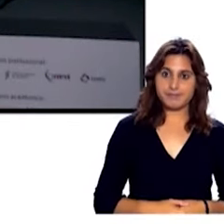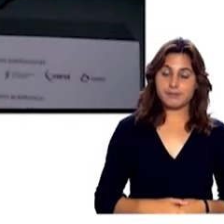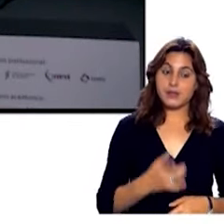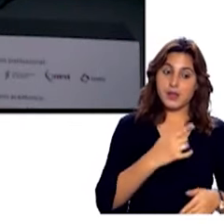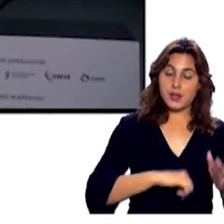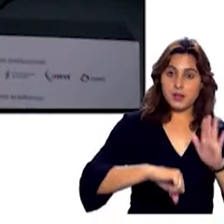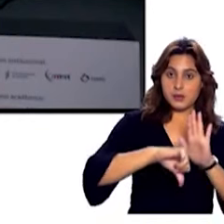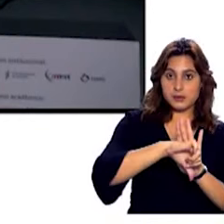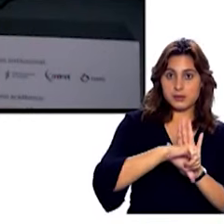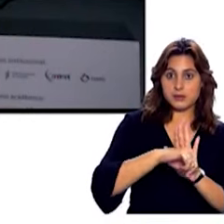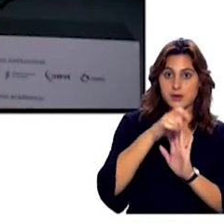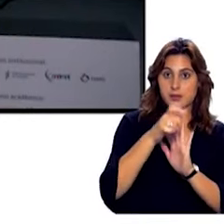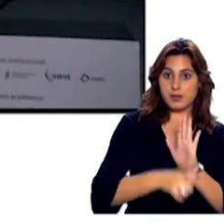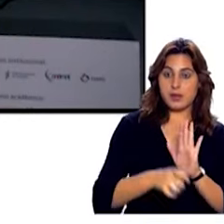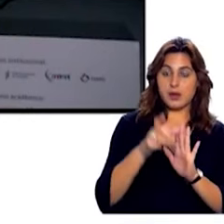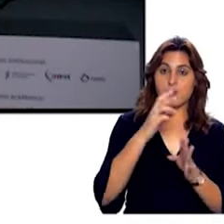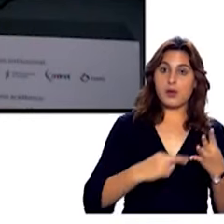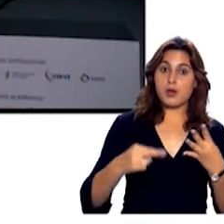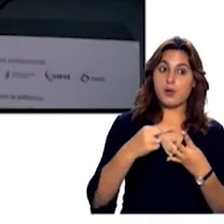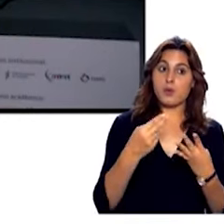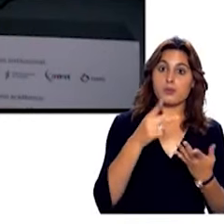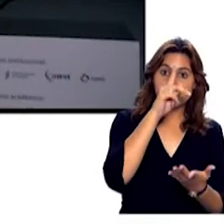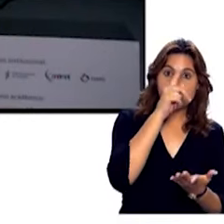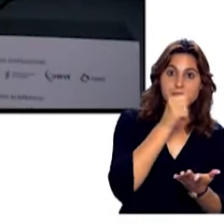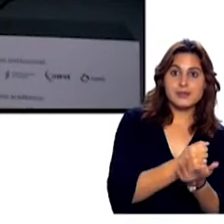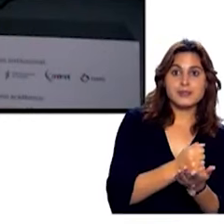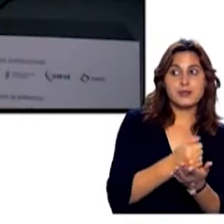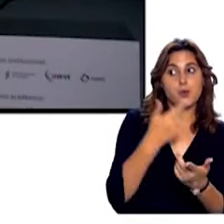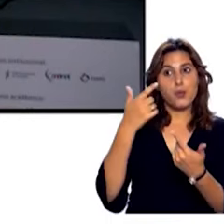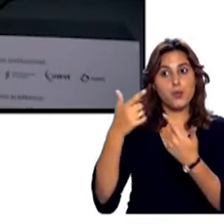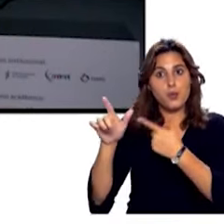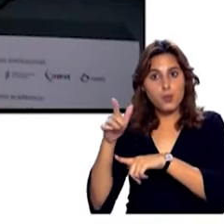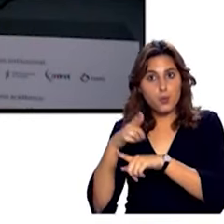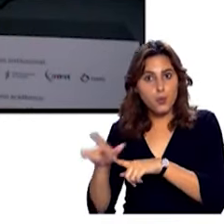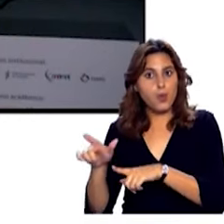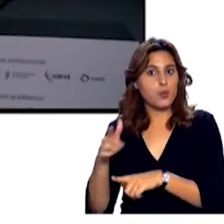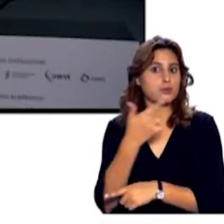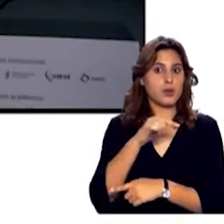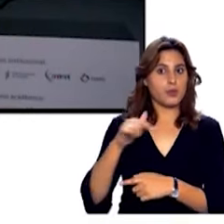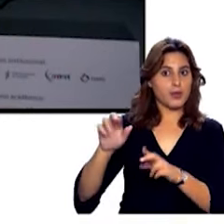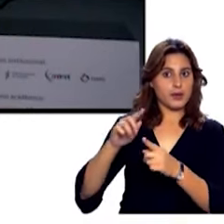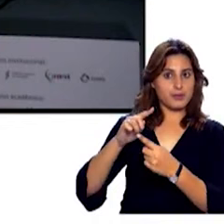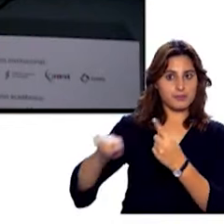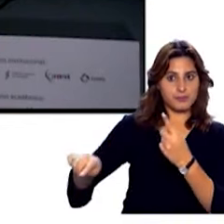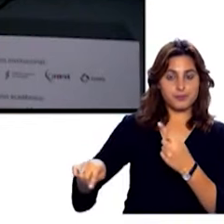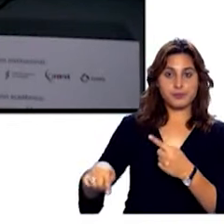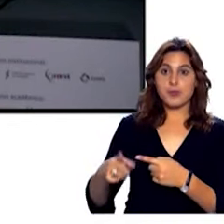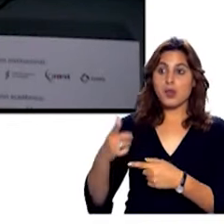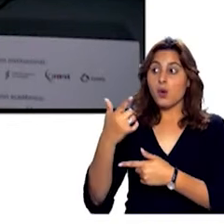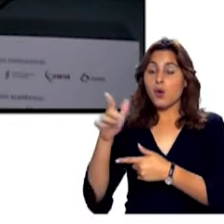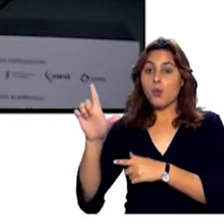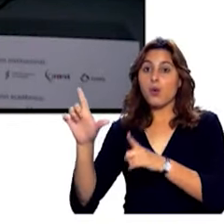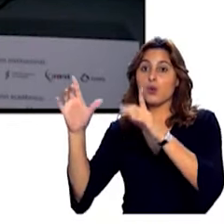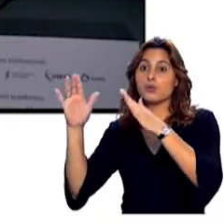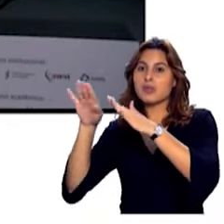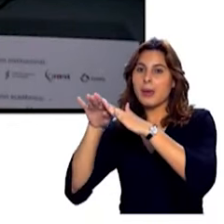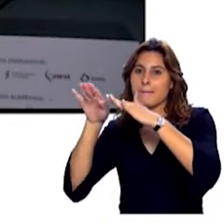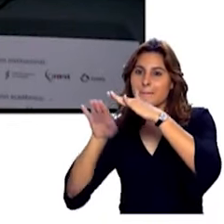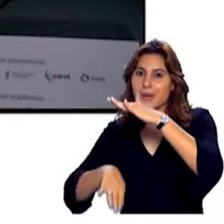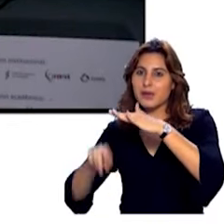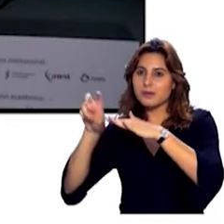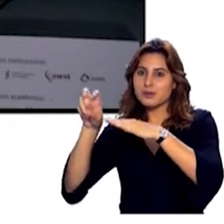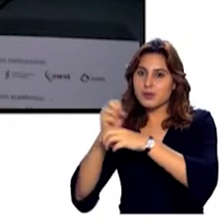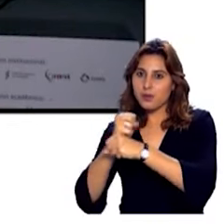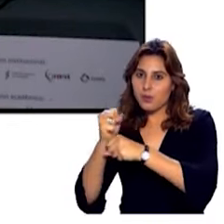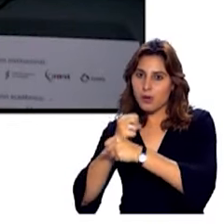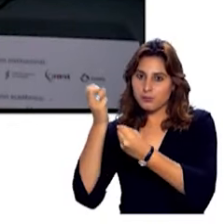casación que no tienen los otros los otros los de menos de 5 aos de prisión los enju los juzgados Y